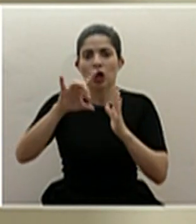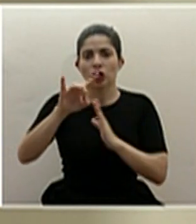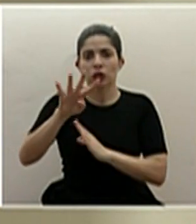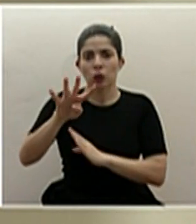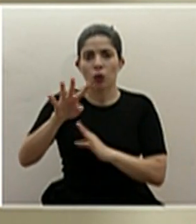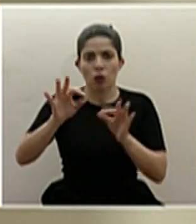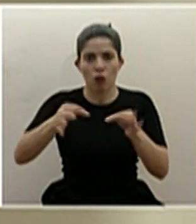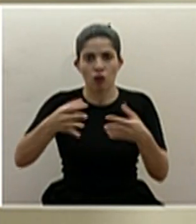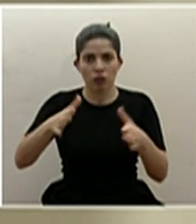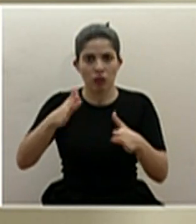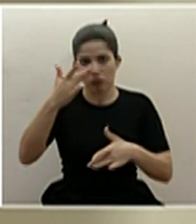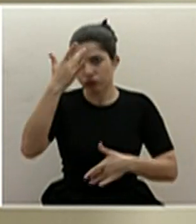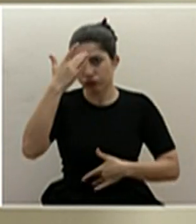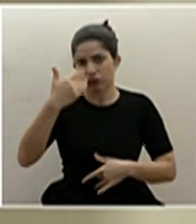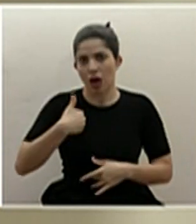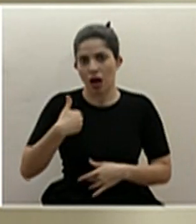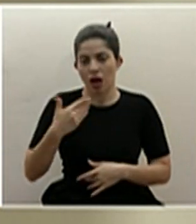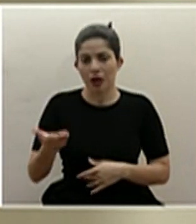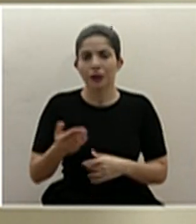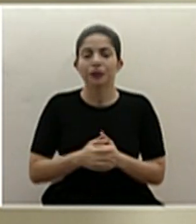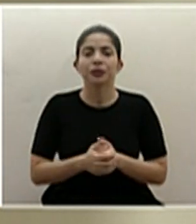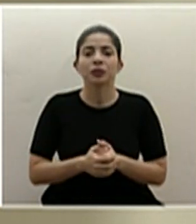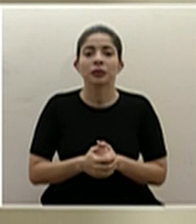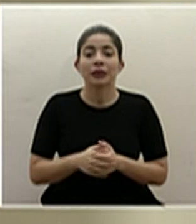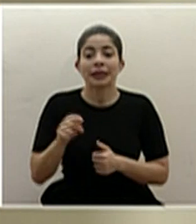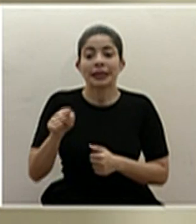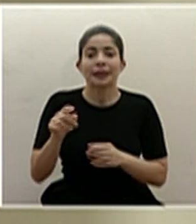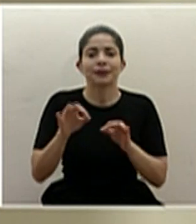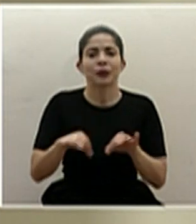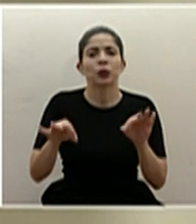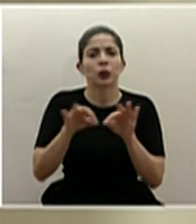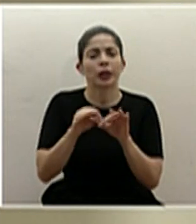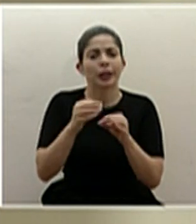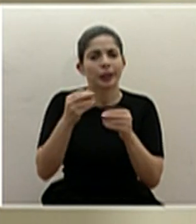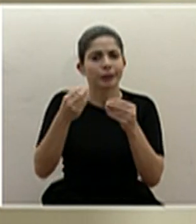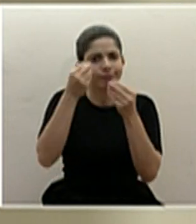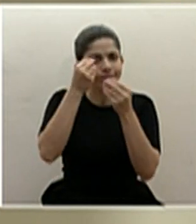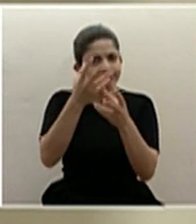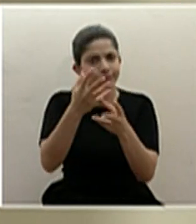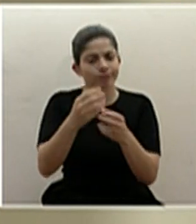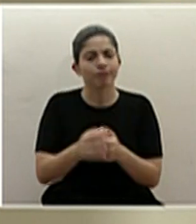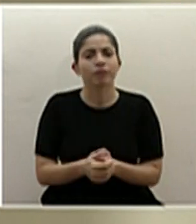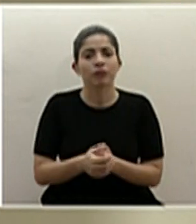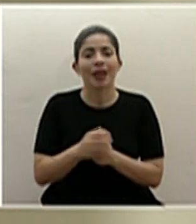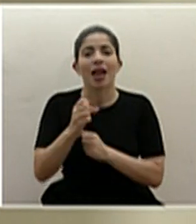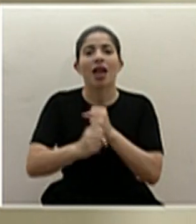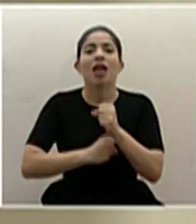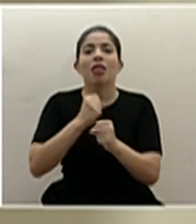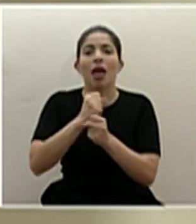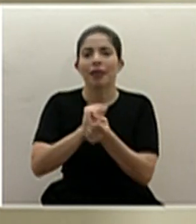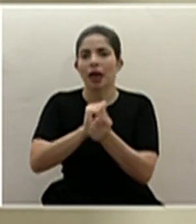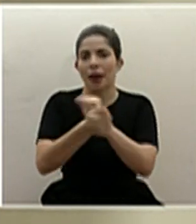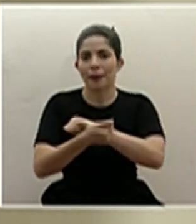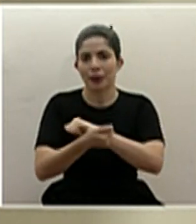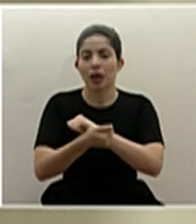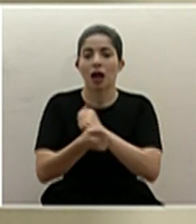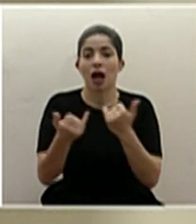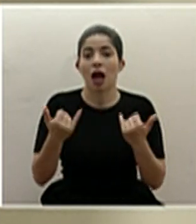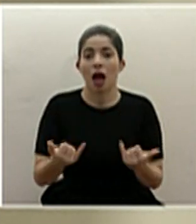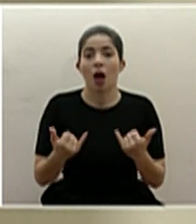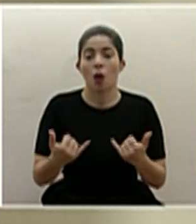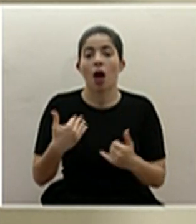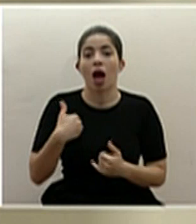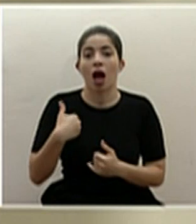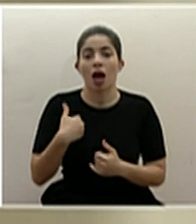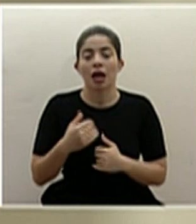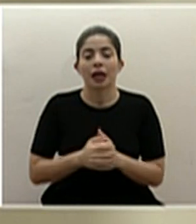casos confirmados. Y aquí también es importante acotar que el rango de edad varía y en este momento